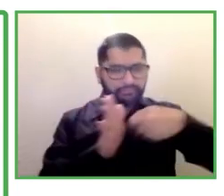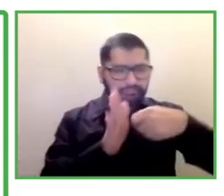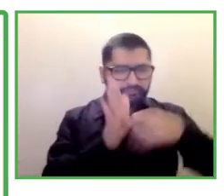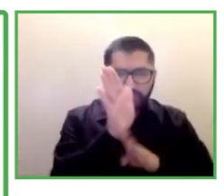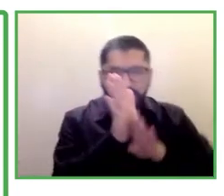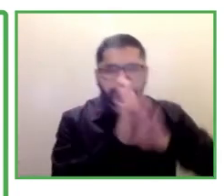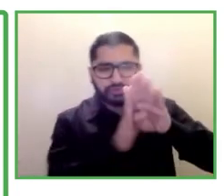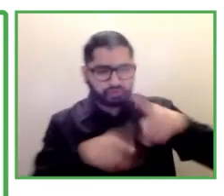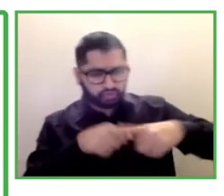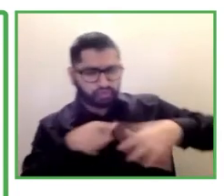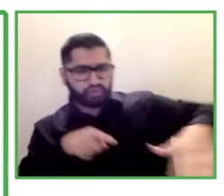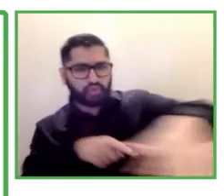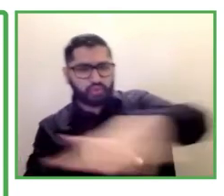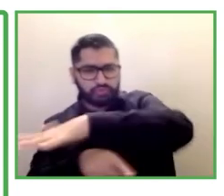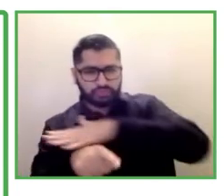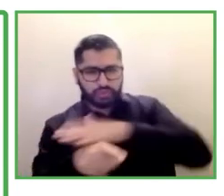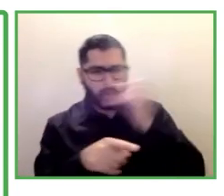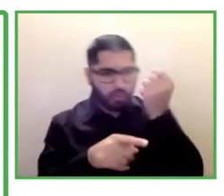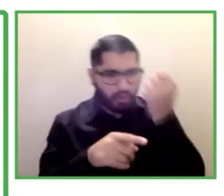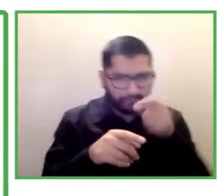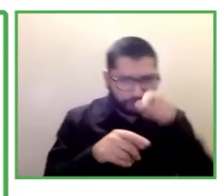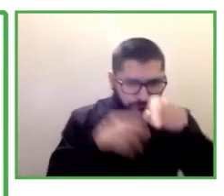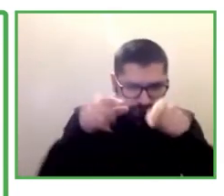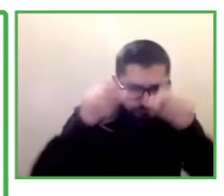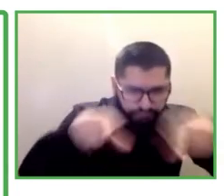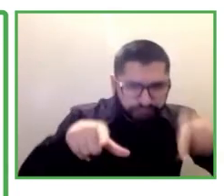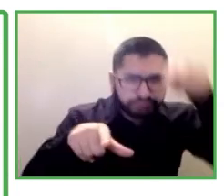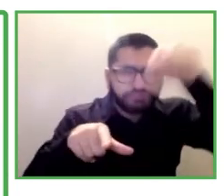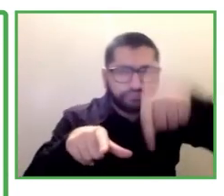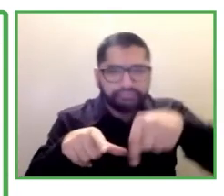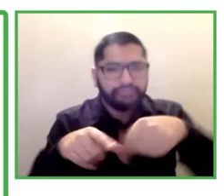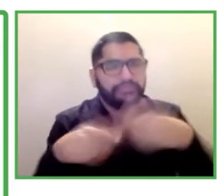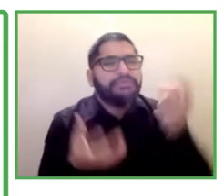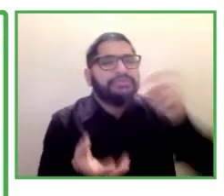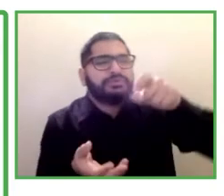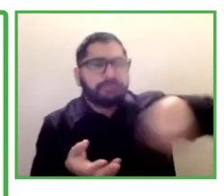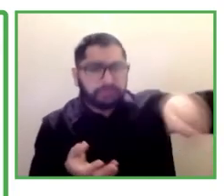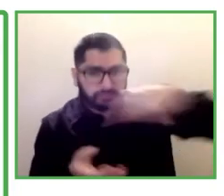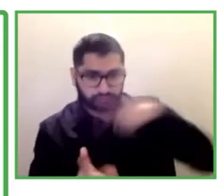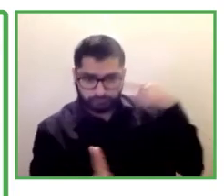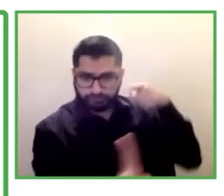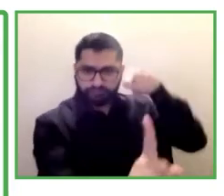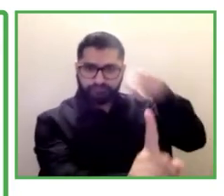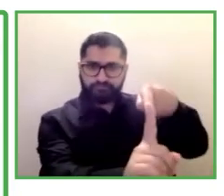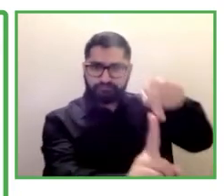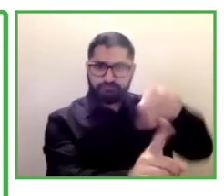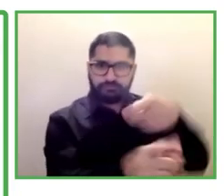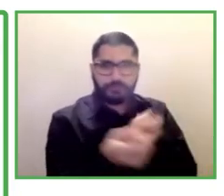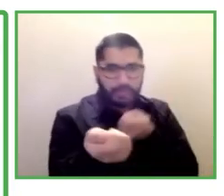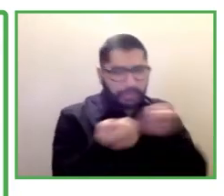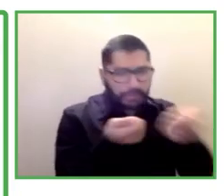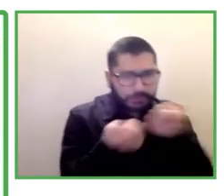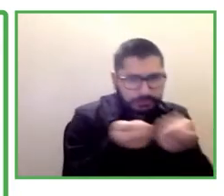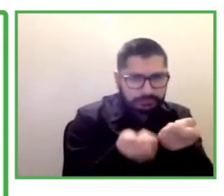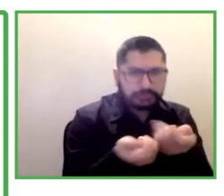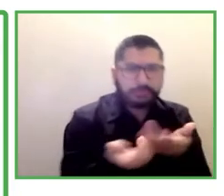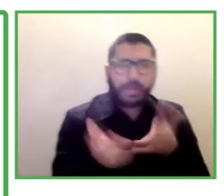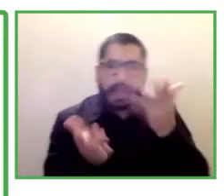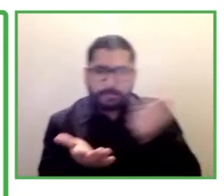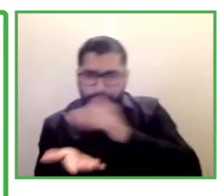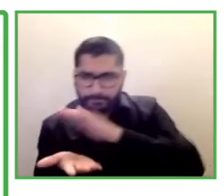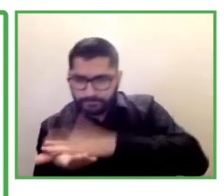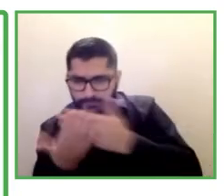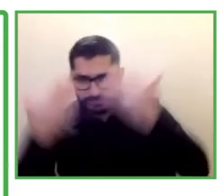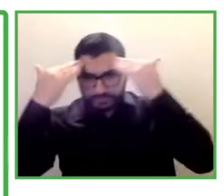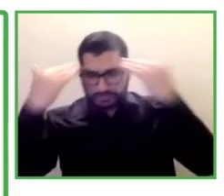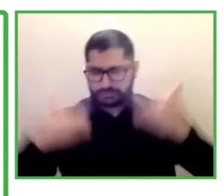es mejorar la economía y también el bienestar social de las personas que tienen algún tipo de discapacidad, sus familias y sus comunidades. Con esta